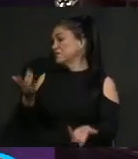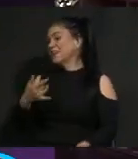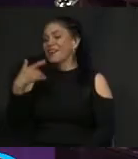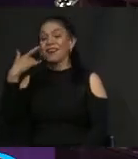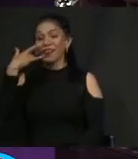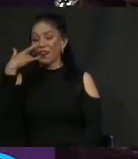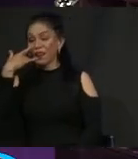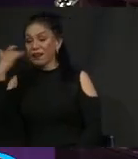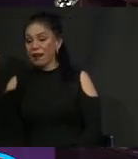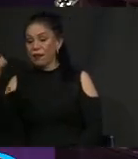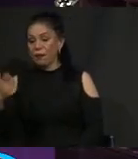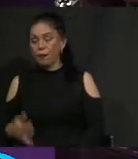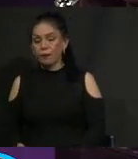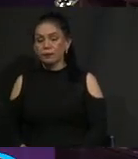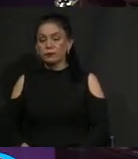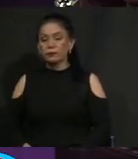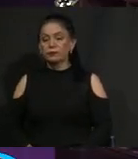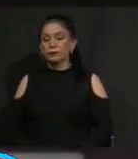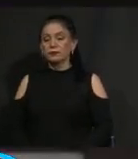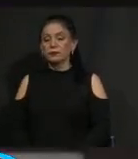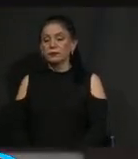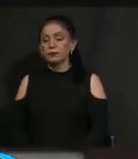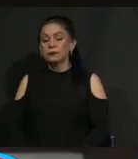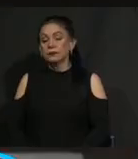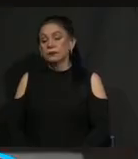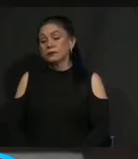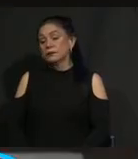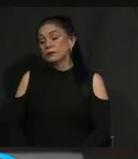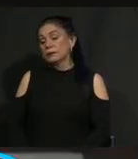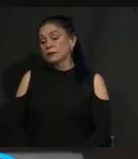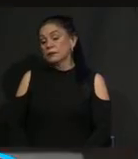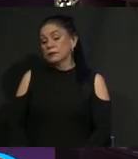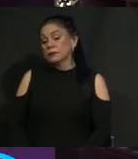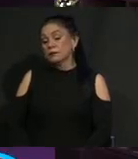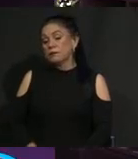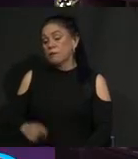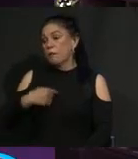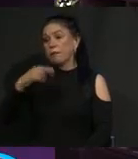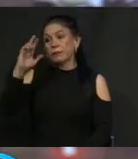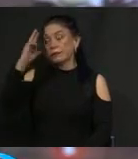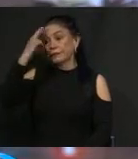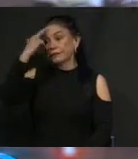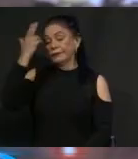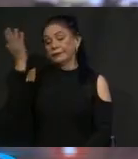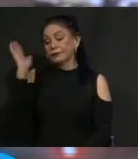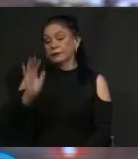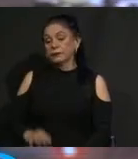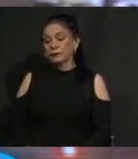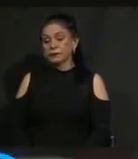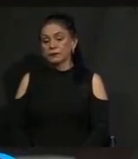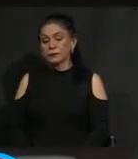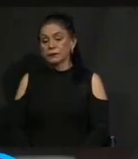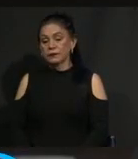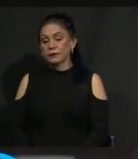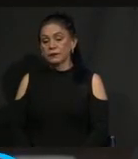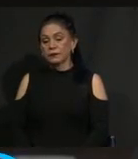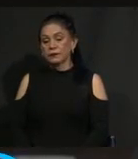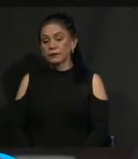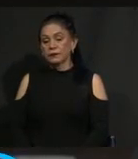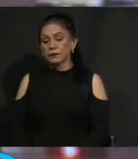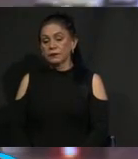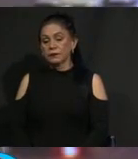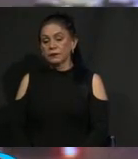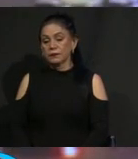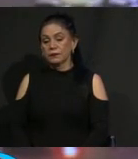demasiada hazaña no Sí claro Oye Miguel Ángel Pues ahorita tú dices que no te acuerdas no te acuerdas mucho pero la verdad que aquí la